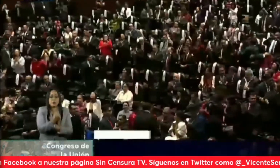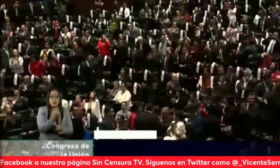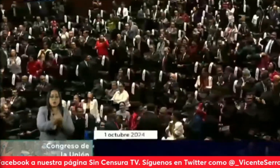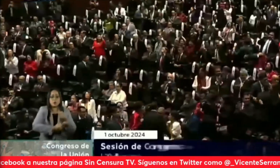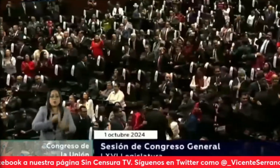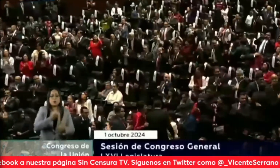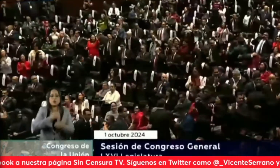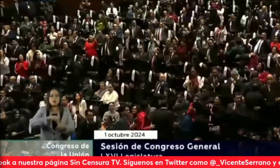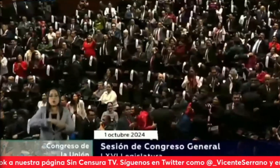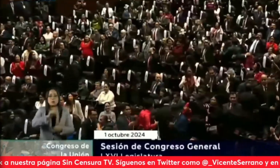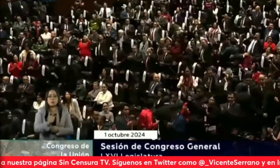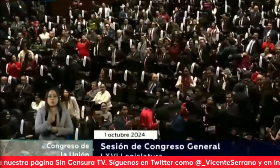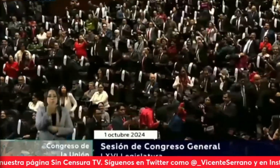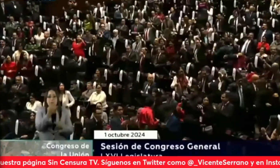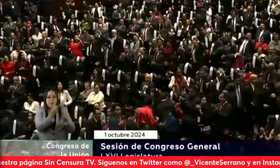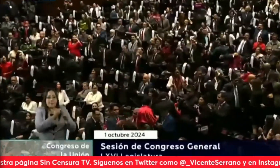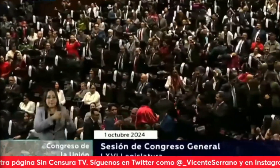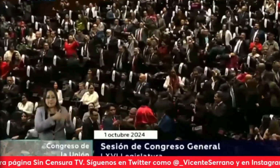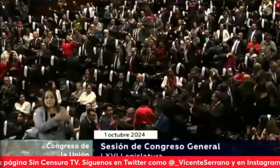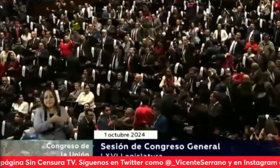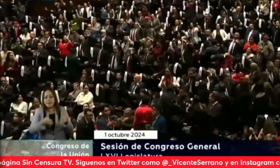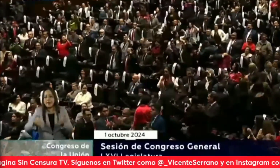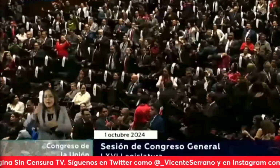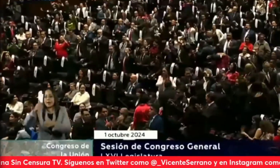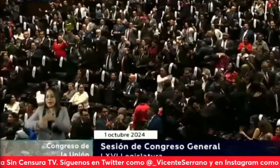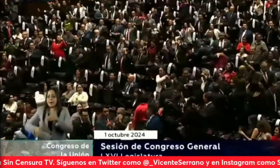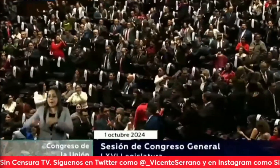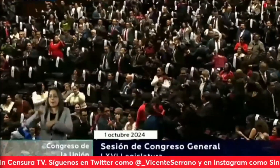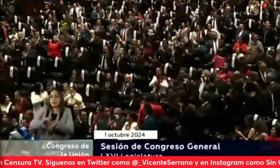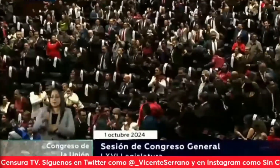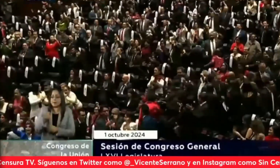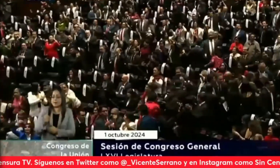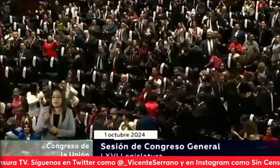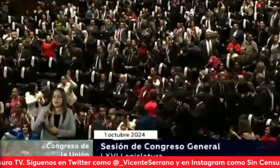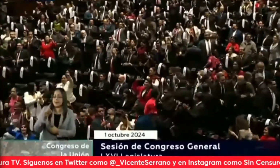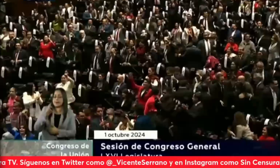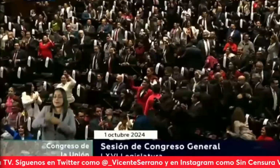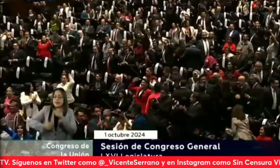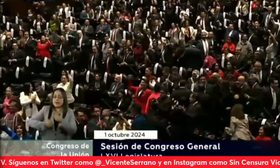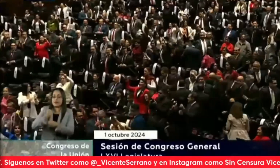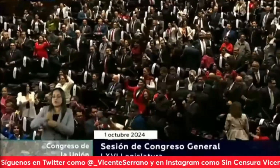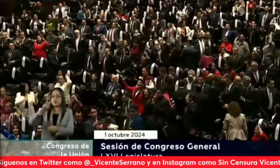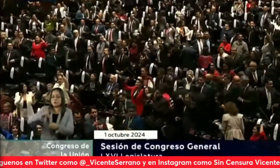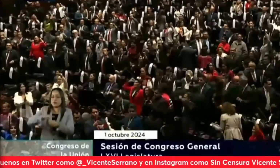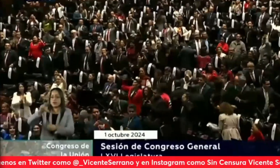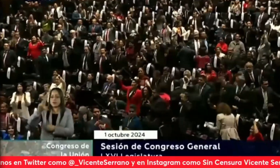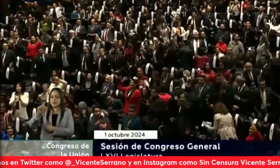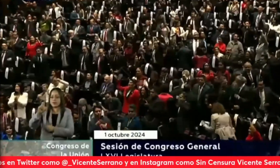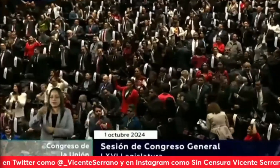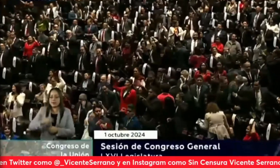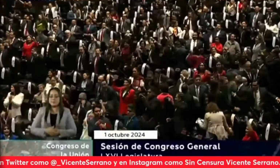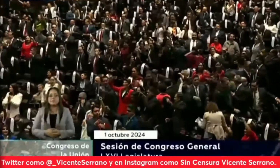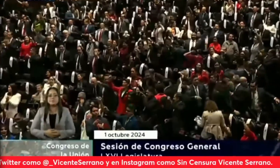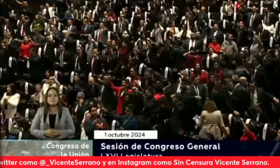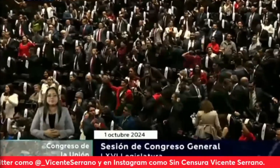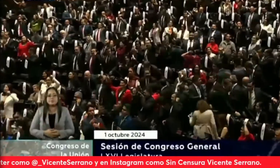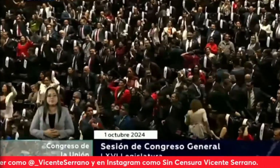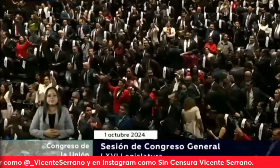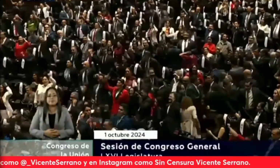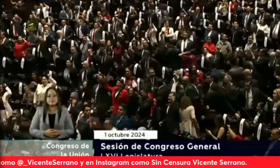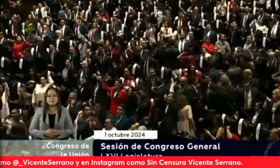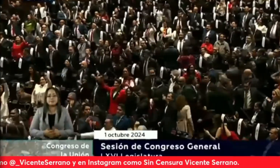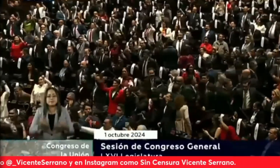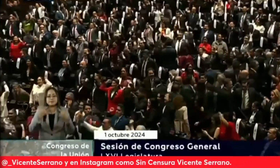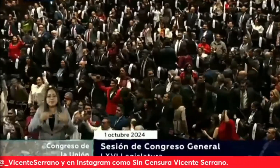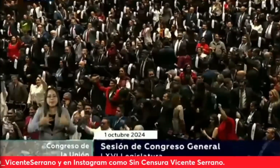de México, Delfina Gómez. ¿Qué te parece que vamos ahora directamente ahí a la imagen del Congreso para escuchar